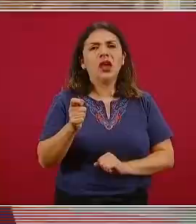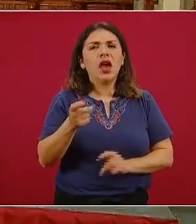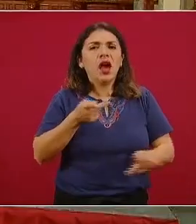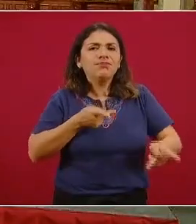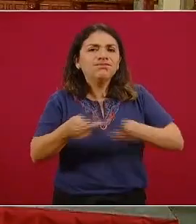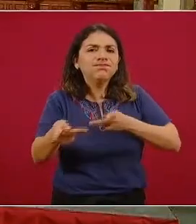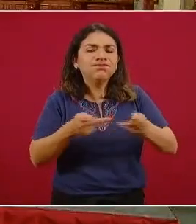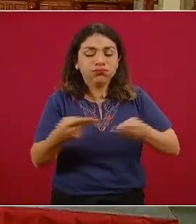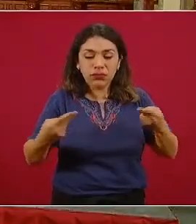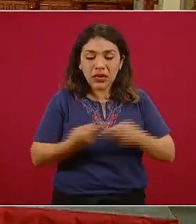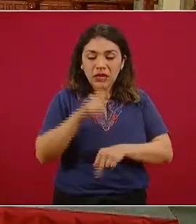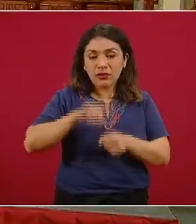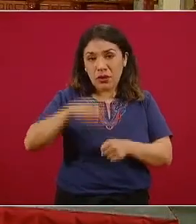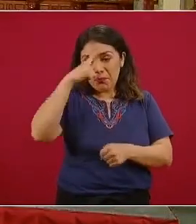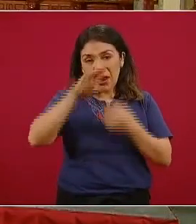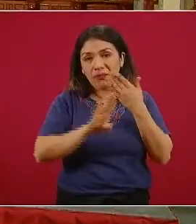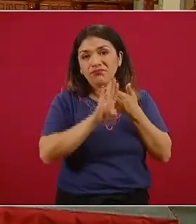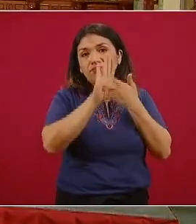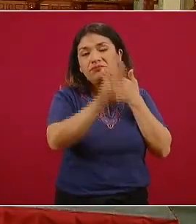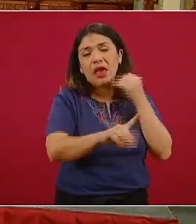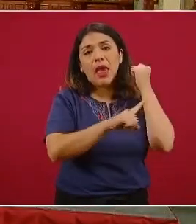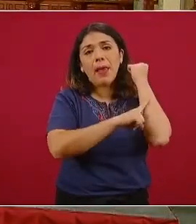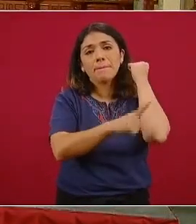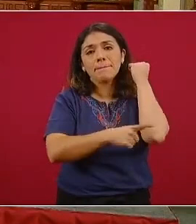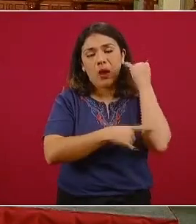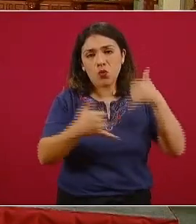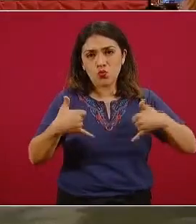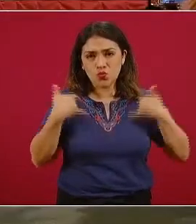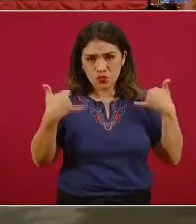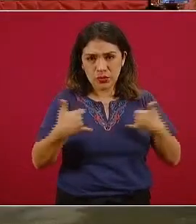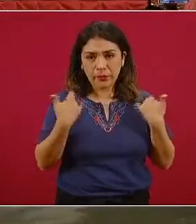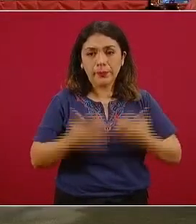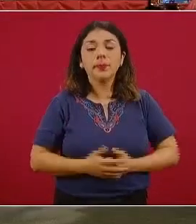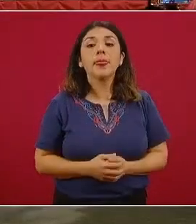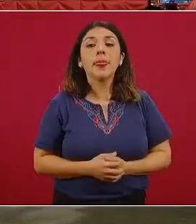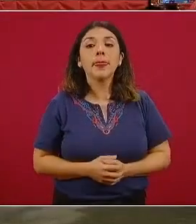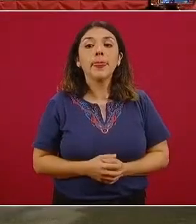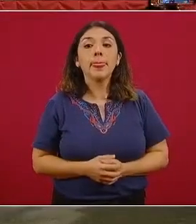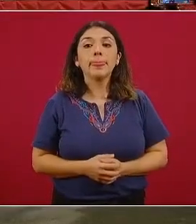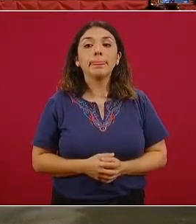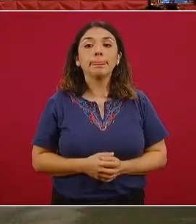Estrategia Nacional para la Prevención del Embarazo de Adolescentes.